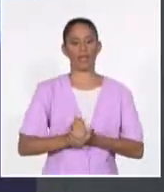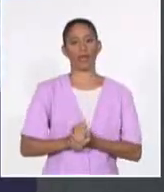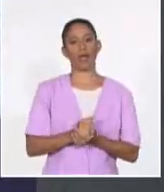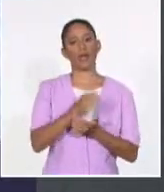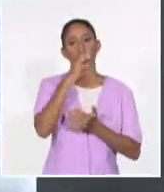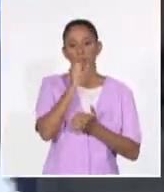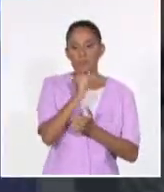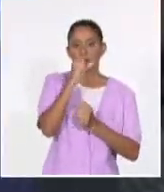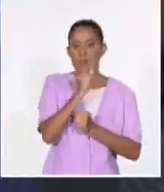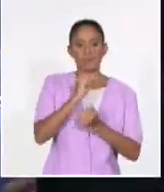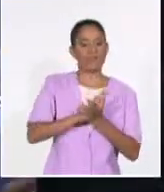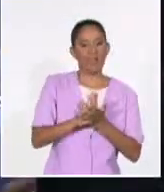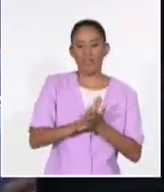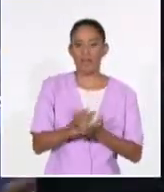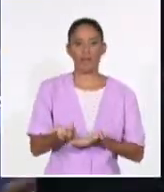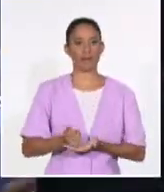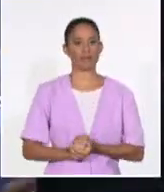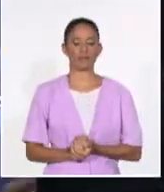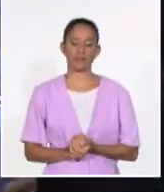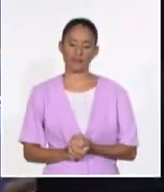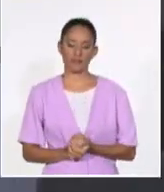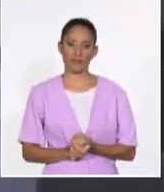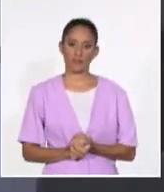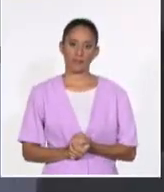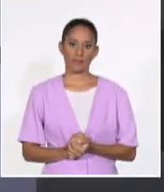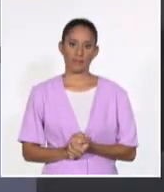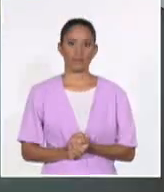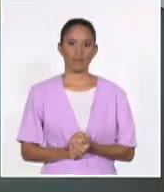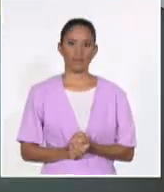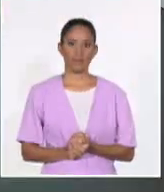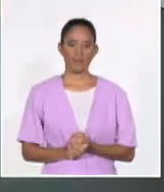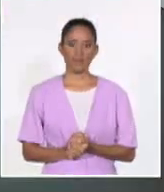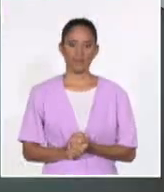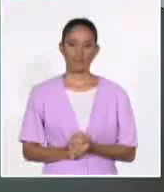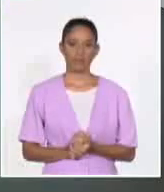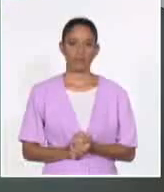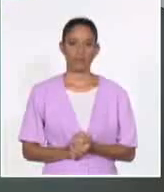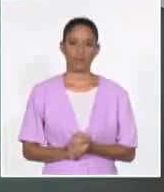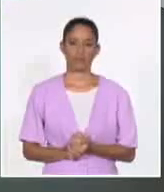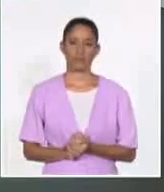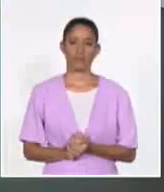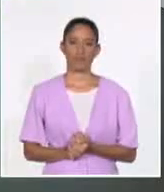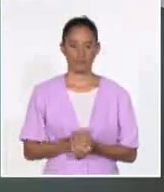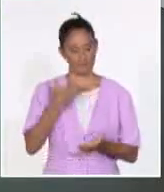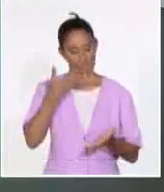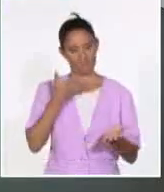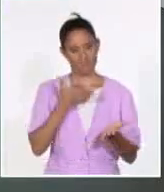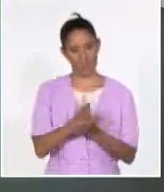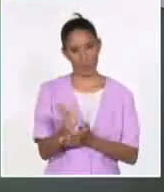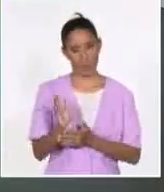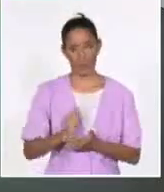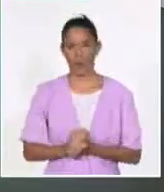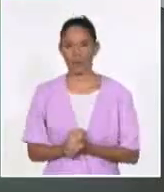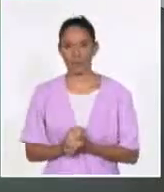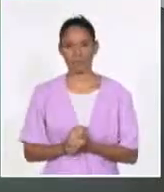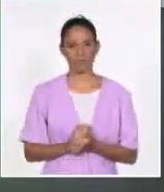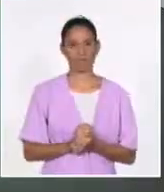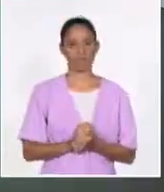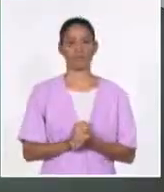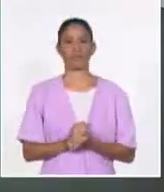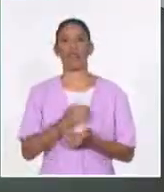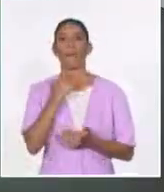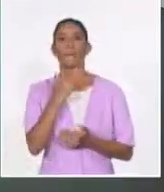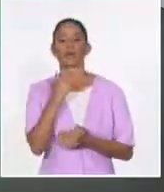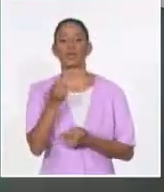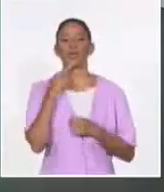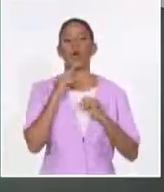Thank you very much. Now I give the floor to any colleague. Continuamos. Las autoridades policiales belgas confirmaron hoy